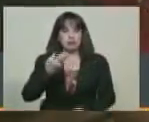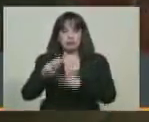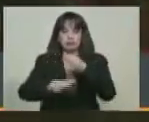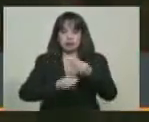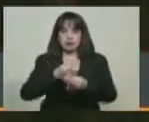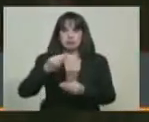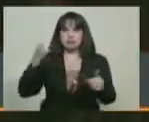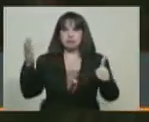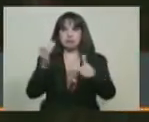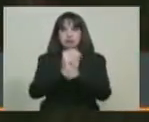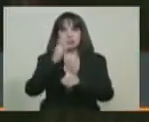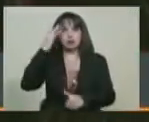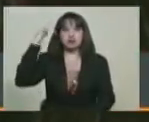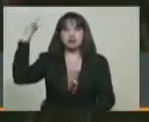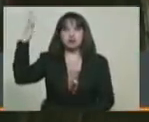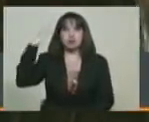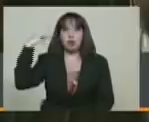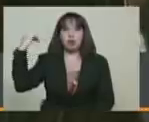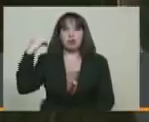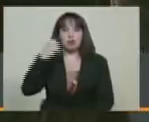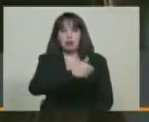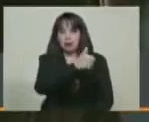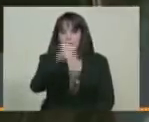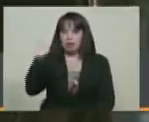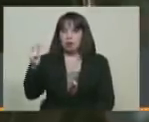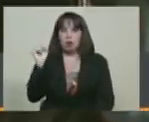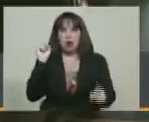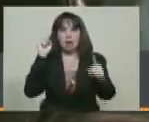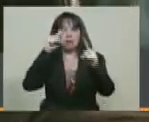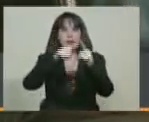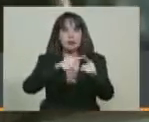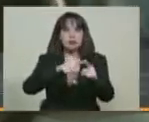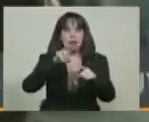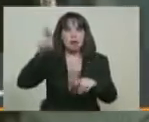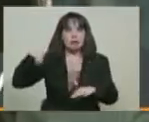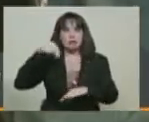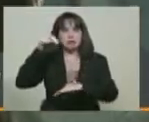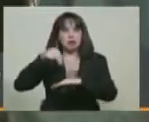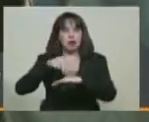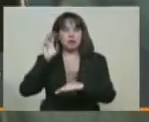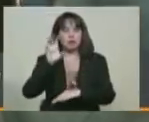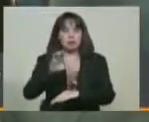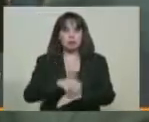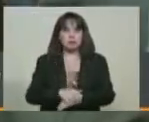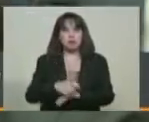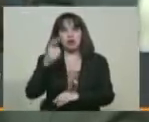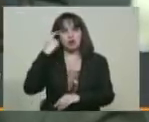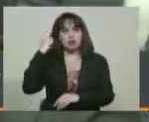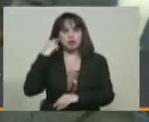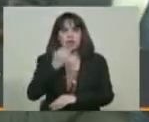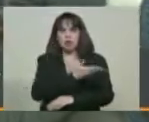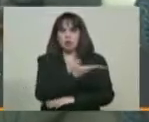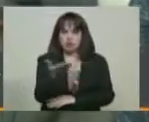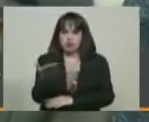sus sueños, lograr las grandes metas nacionales. Yo sé que ustedes vienen organizándose bien.